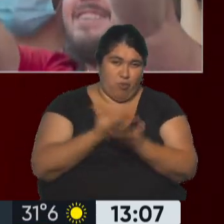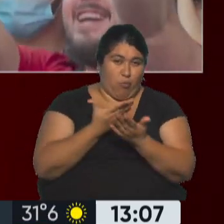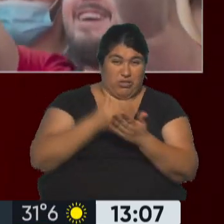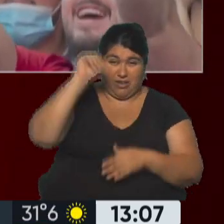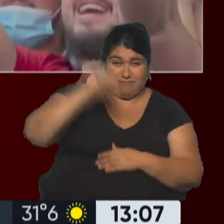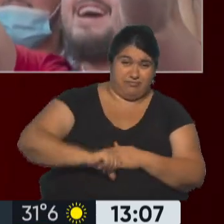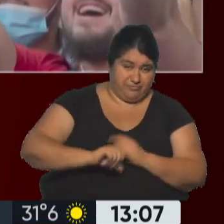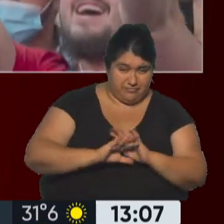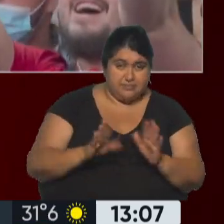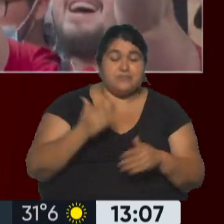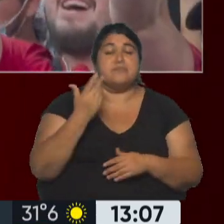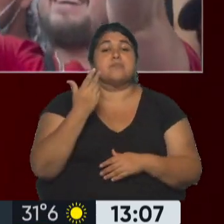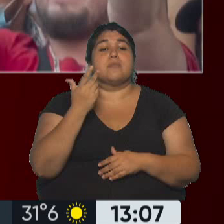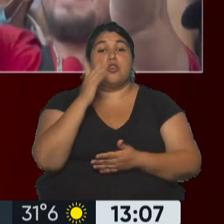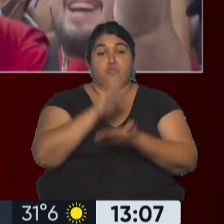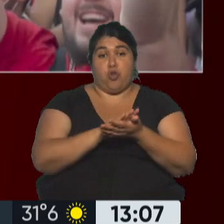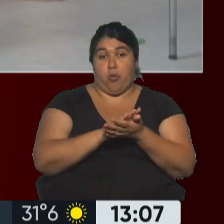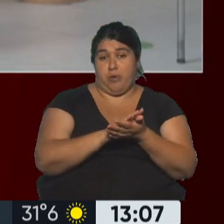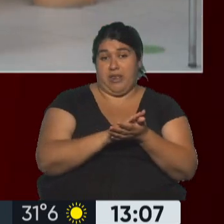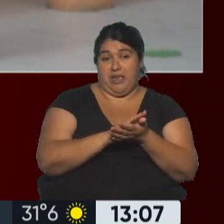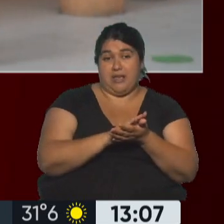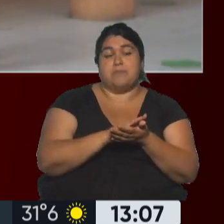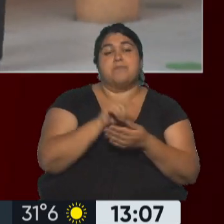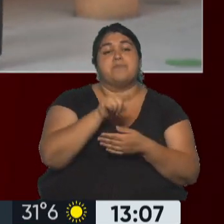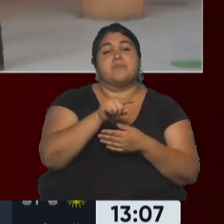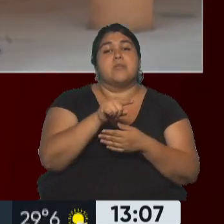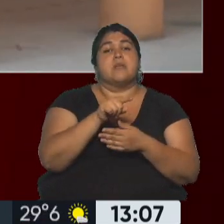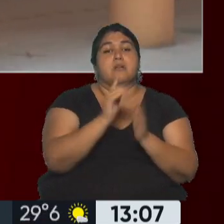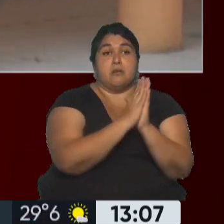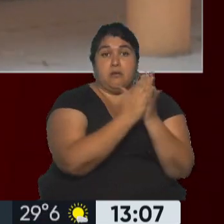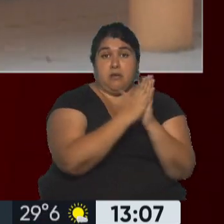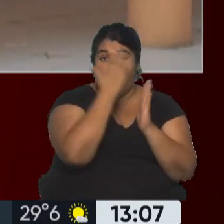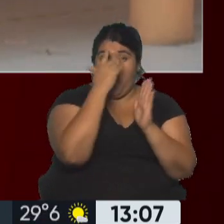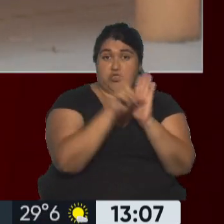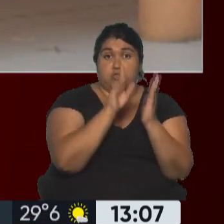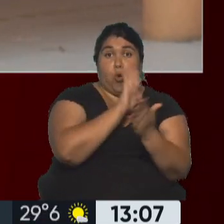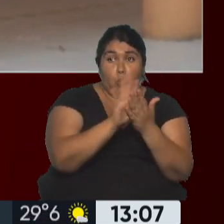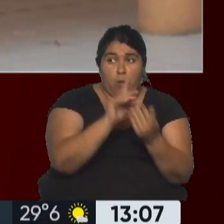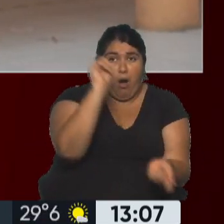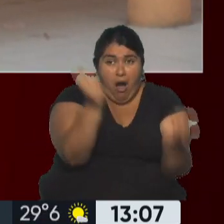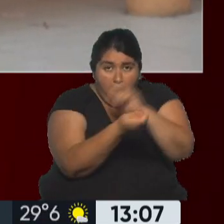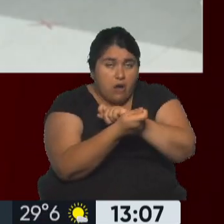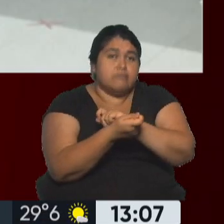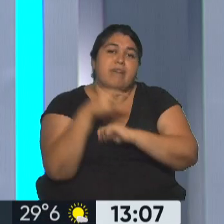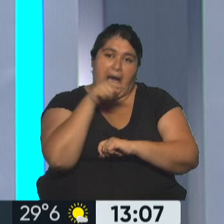importantes. La del plebiscito de salida, el contundente rechazo a la nueva Constitución, es un golpe que, si